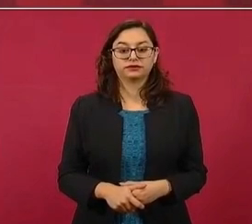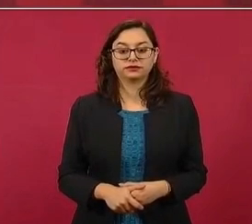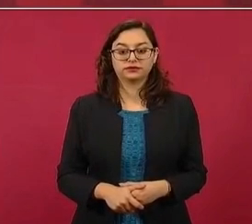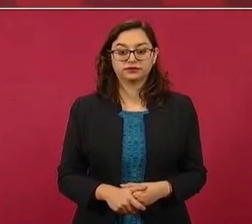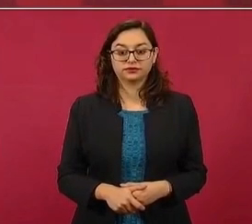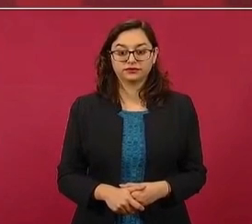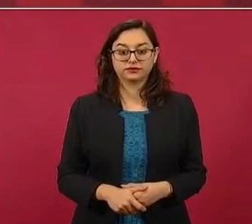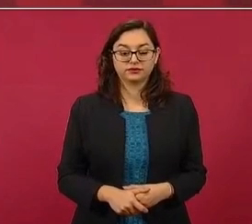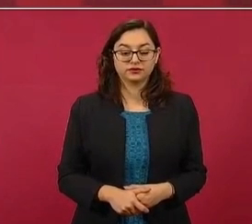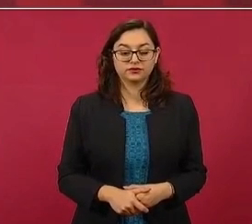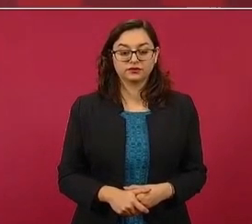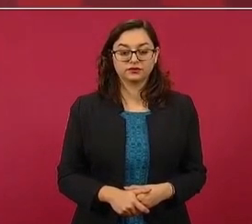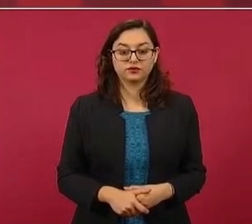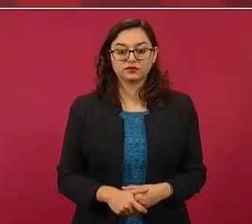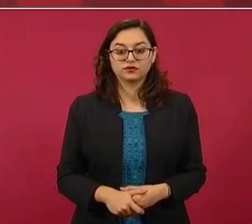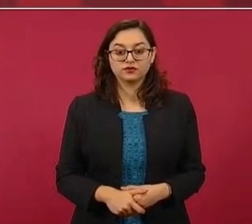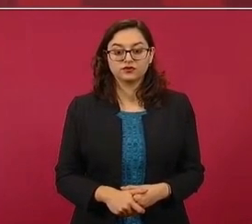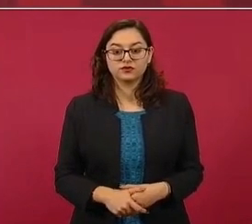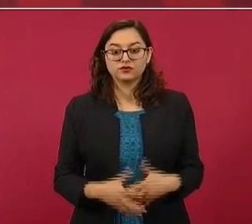eran unos